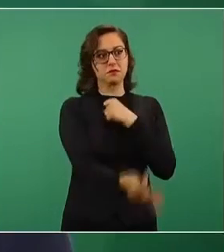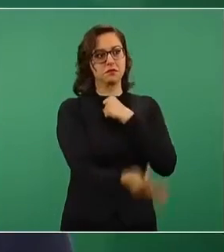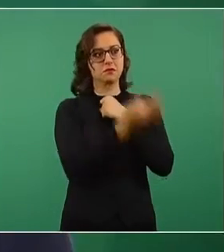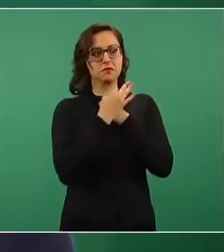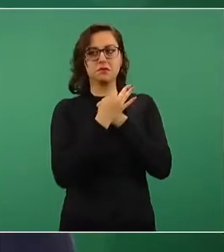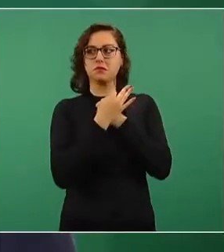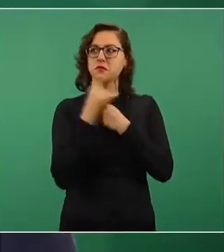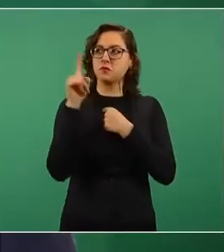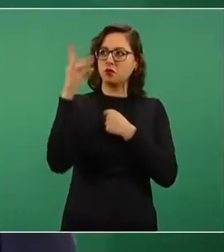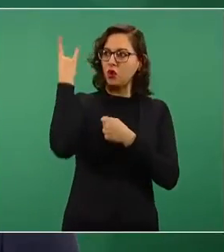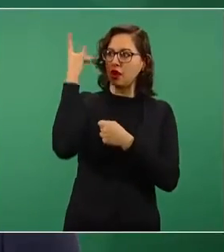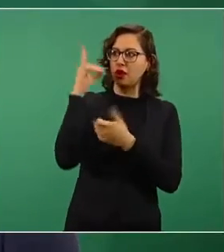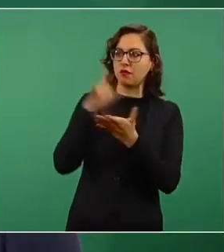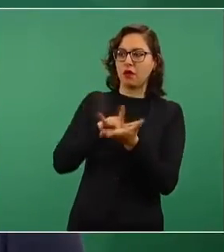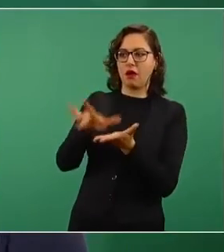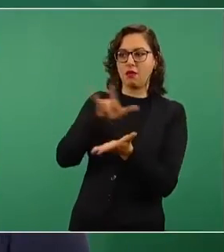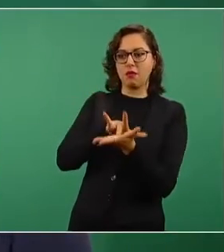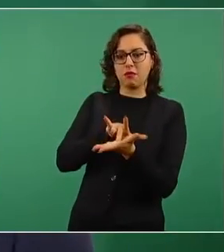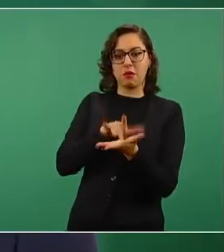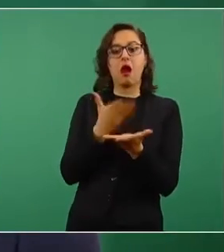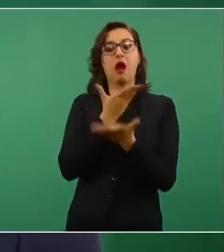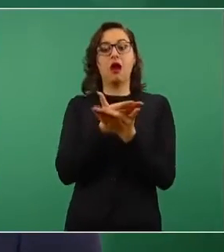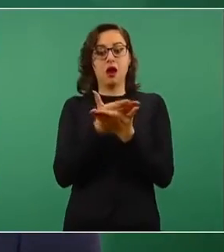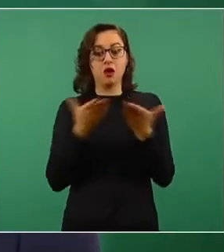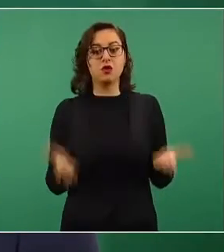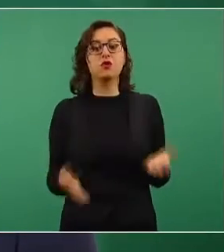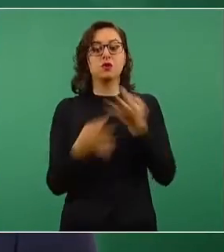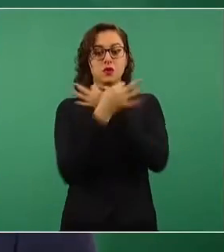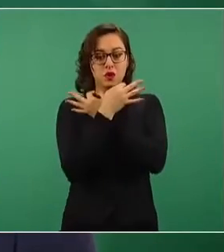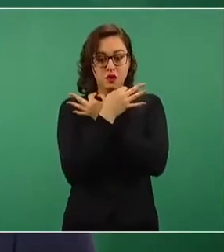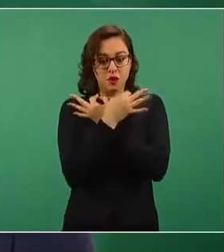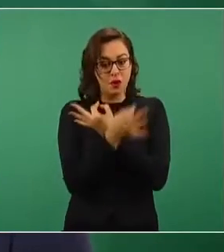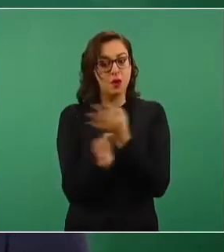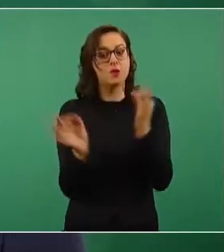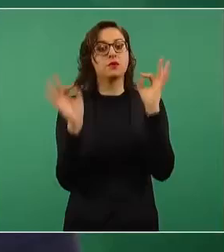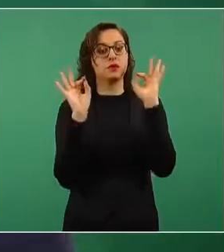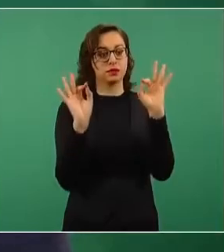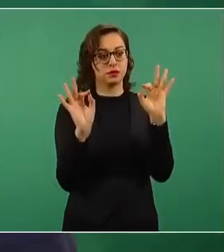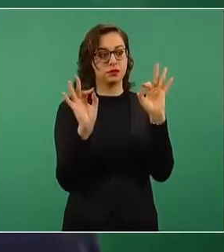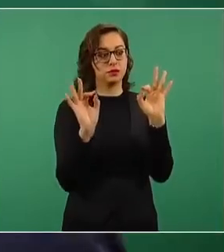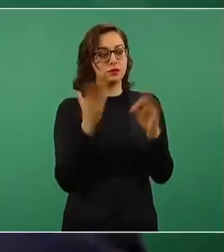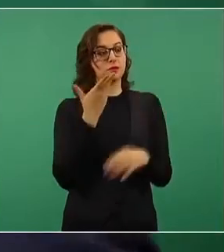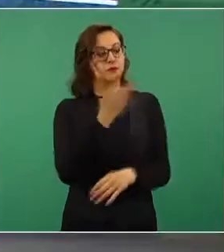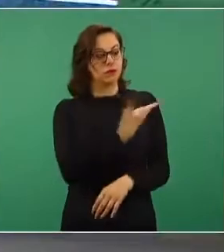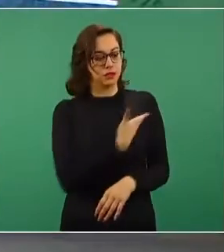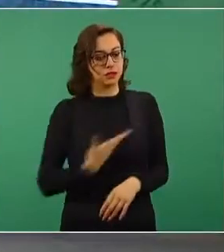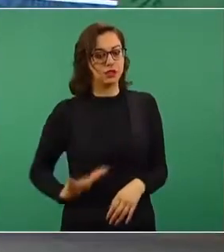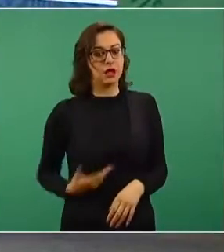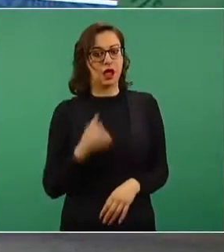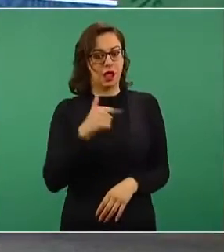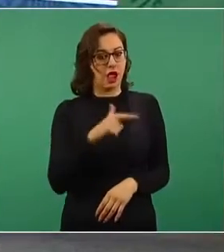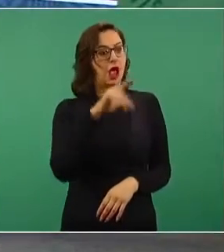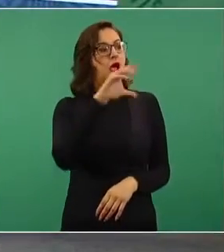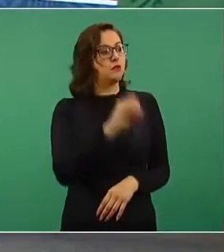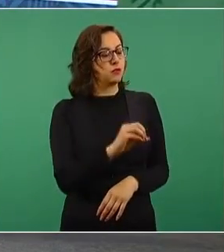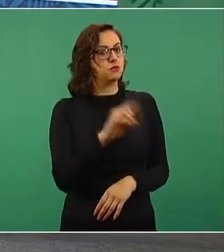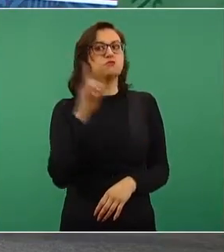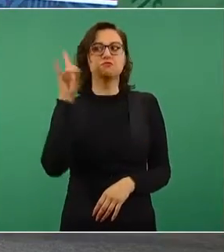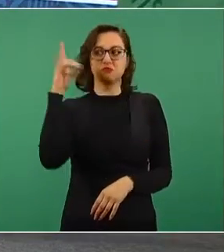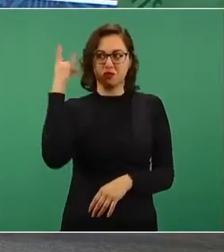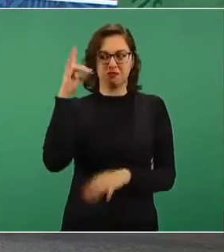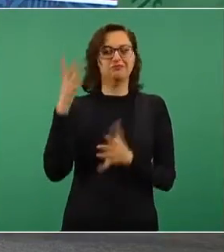en Bolivia y que hoy venimos a decirle, presidente Manuel López Obrador, recuperamos nuestra